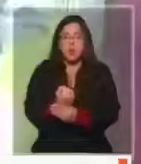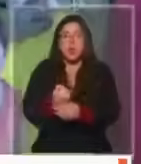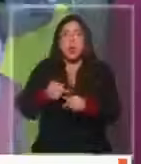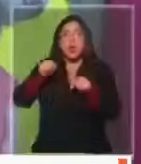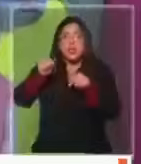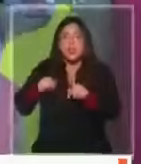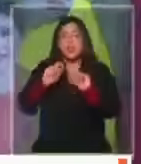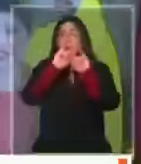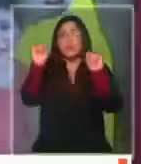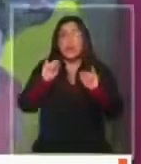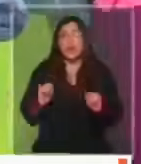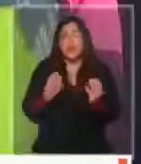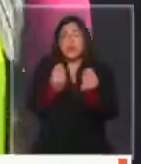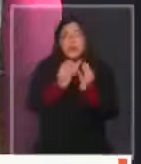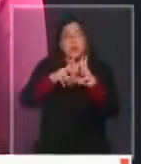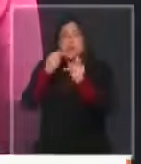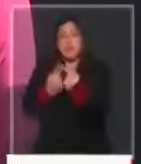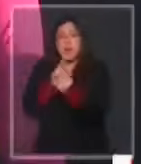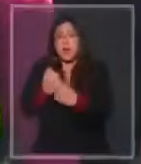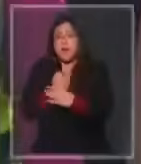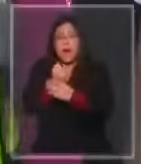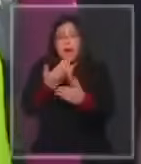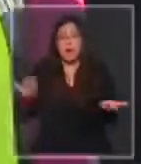método que tienen muchas familias.